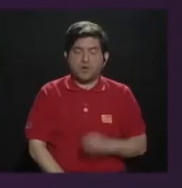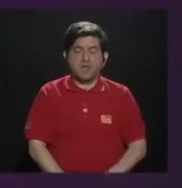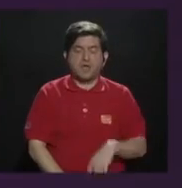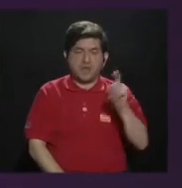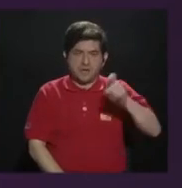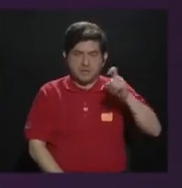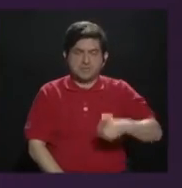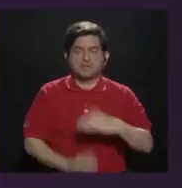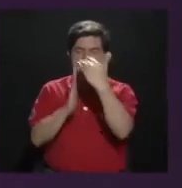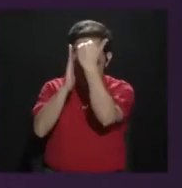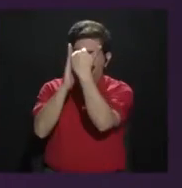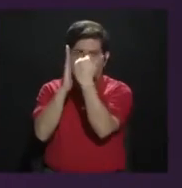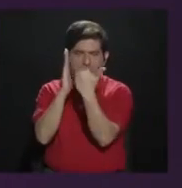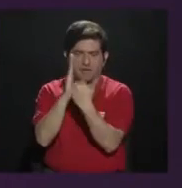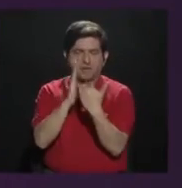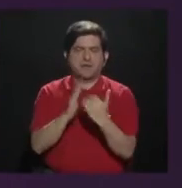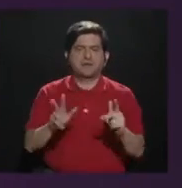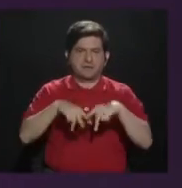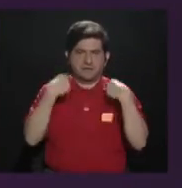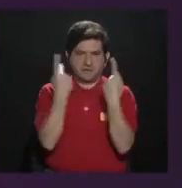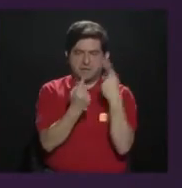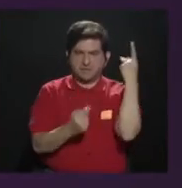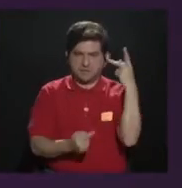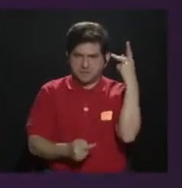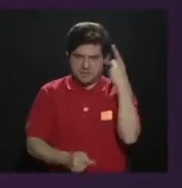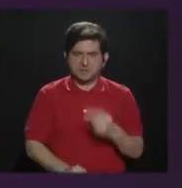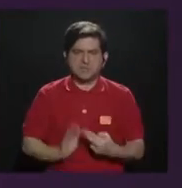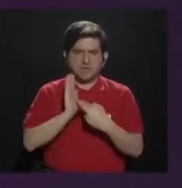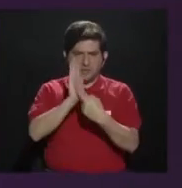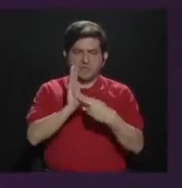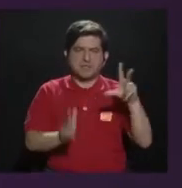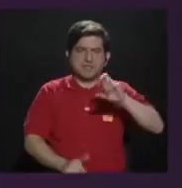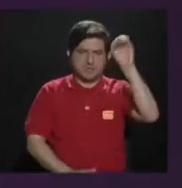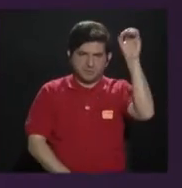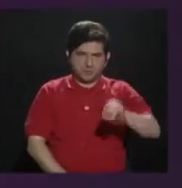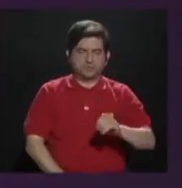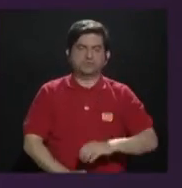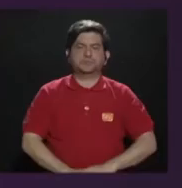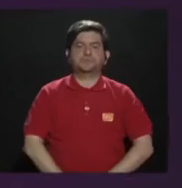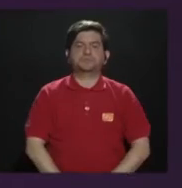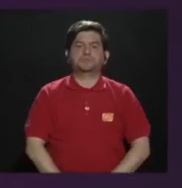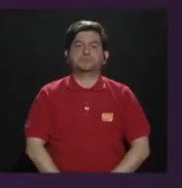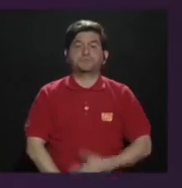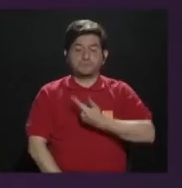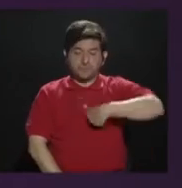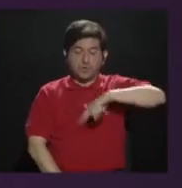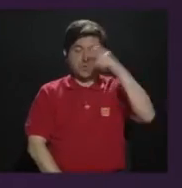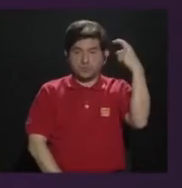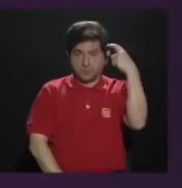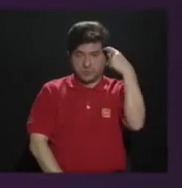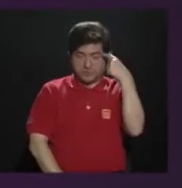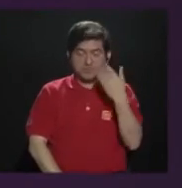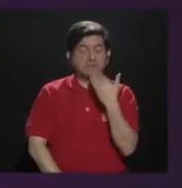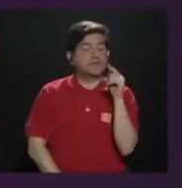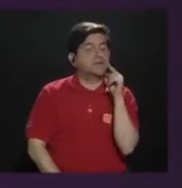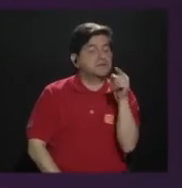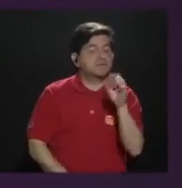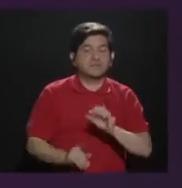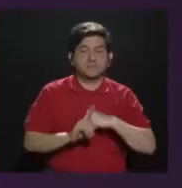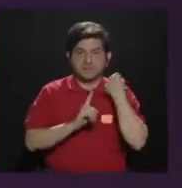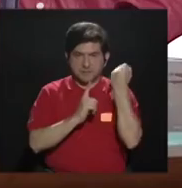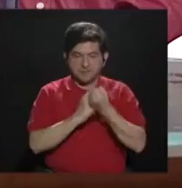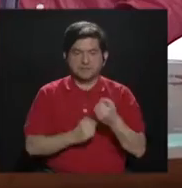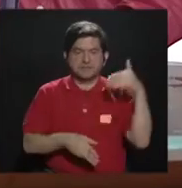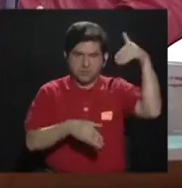incorporarse a las listas de los partidos políticos en una representación del 30%. Nosotras consideramos que gracias a eso